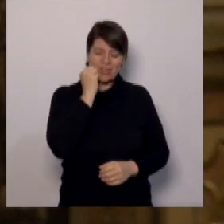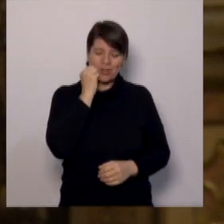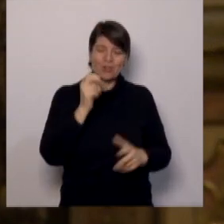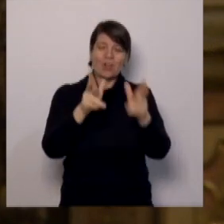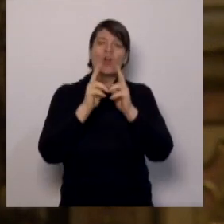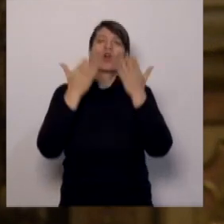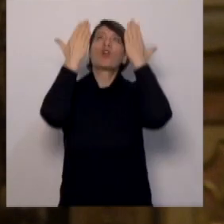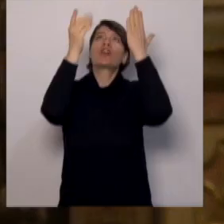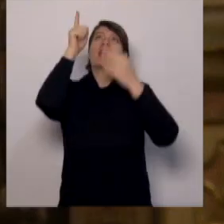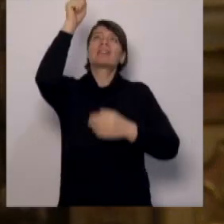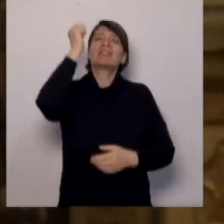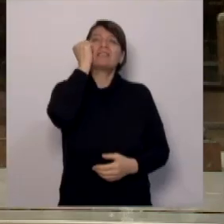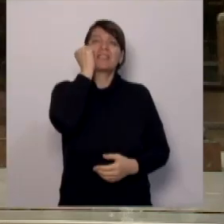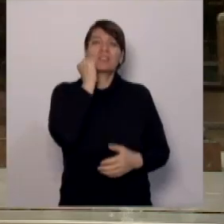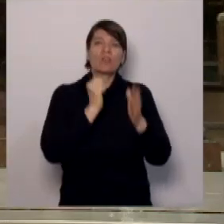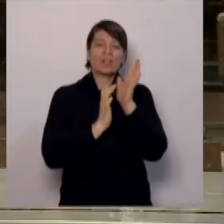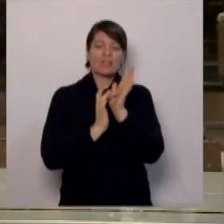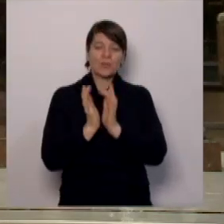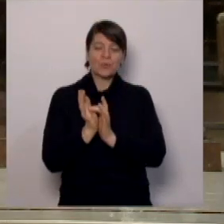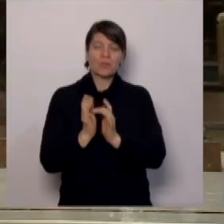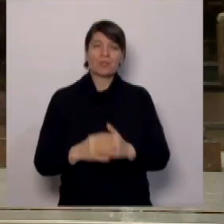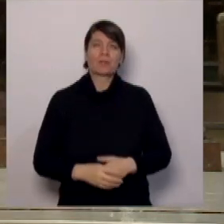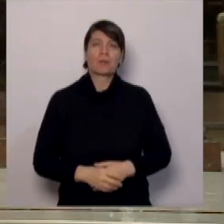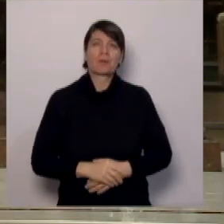Palabra del Señor.